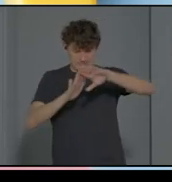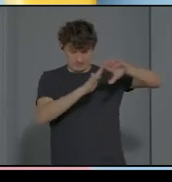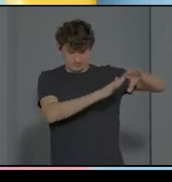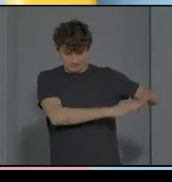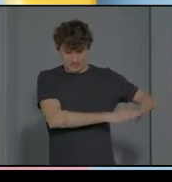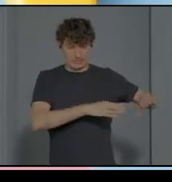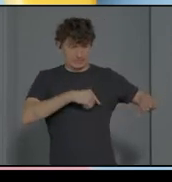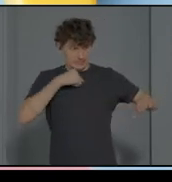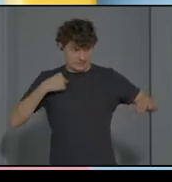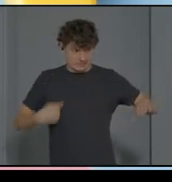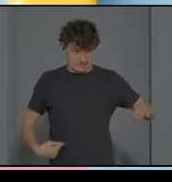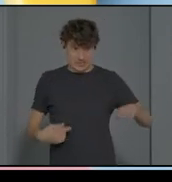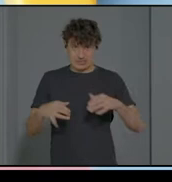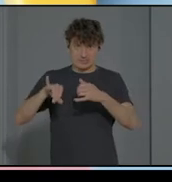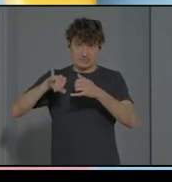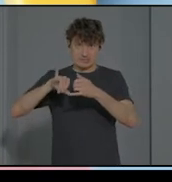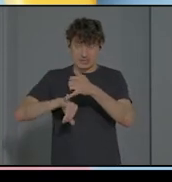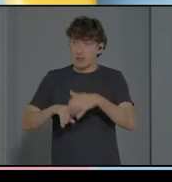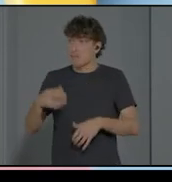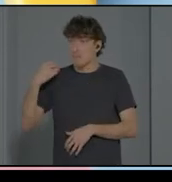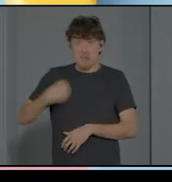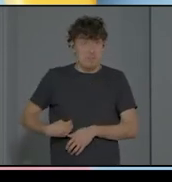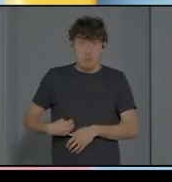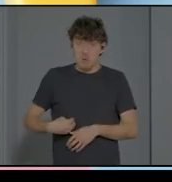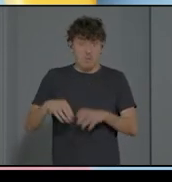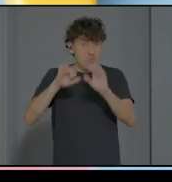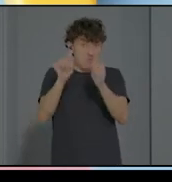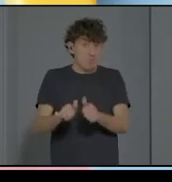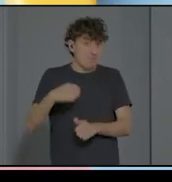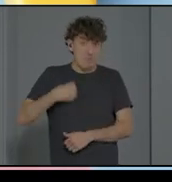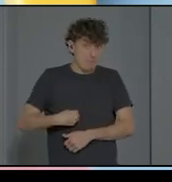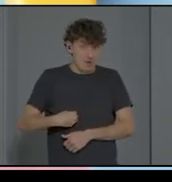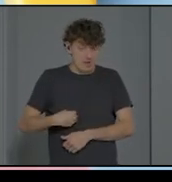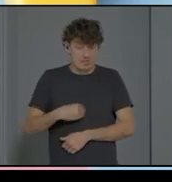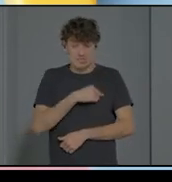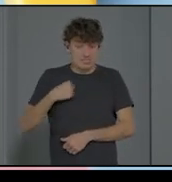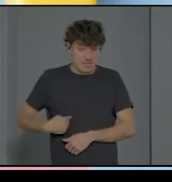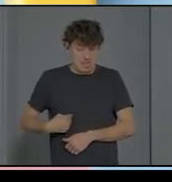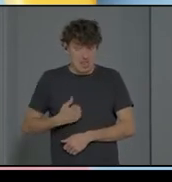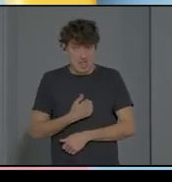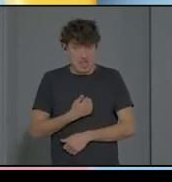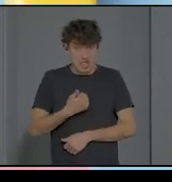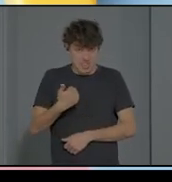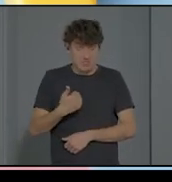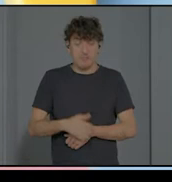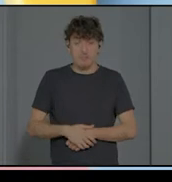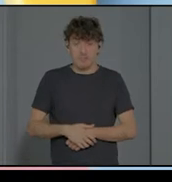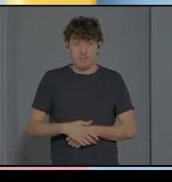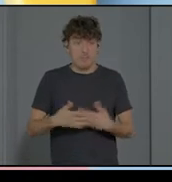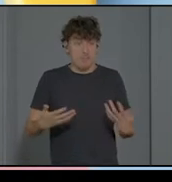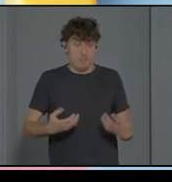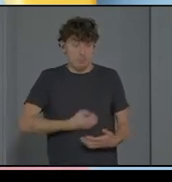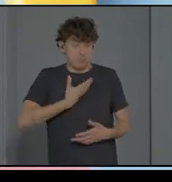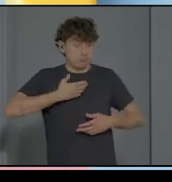patrón. Así que, viendo que es una respuesta automática al llanto en cualquier país del mundo, hemos encontrado el mismo